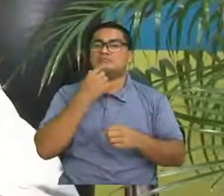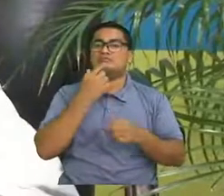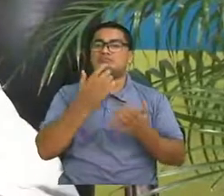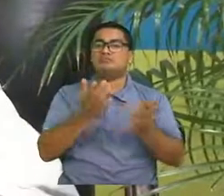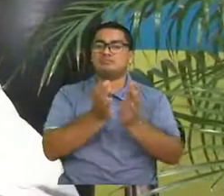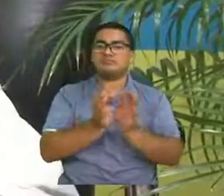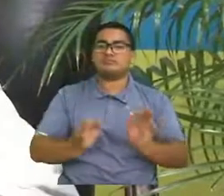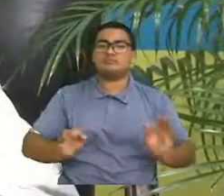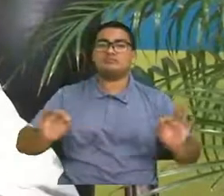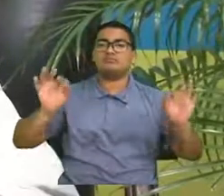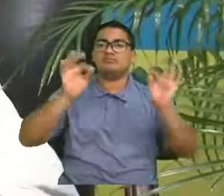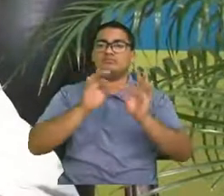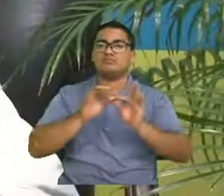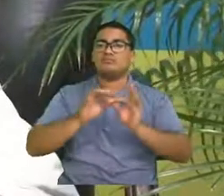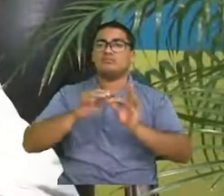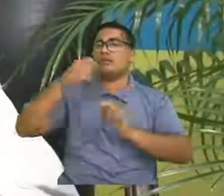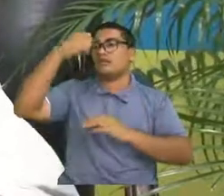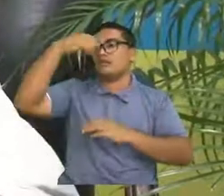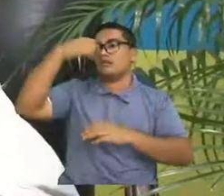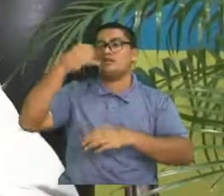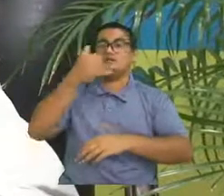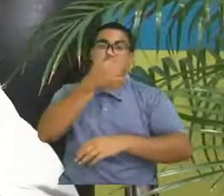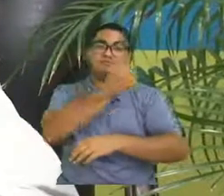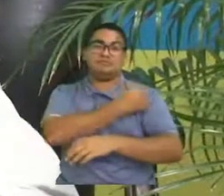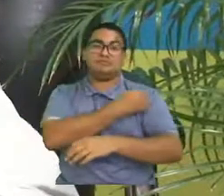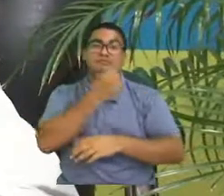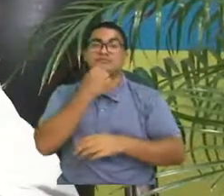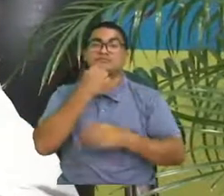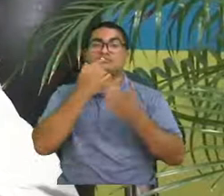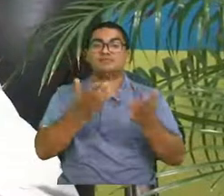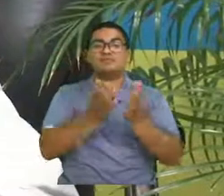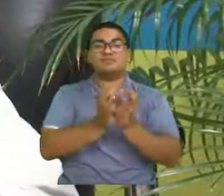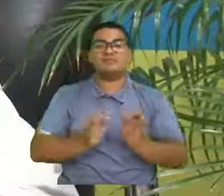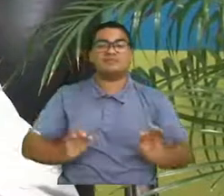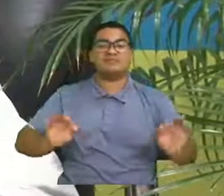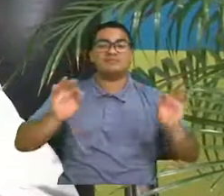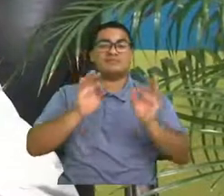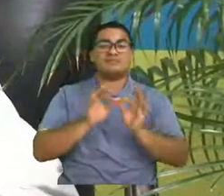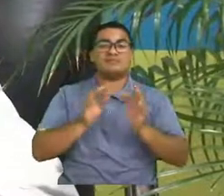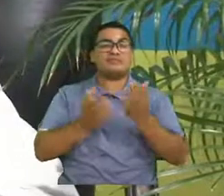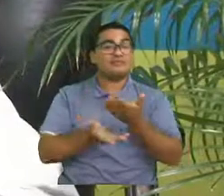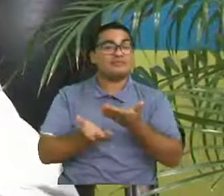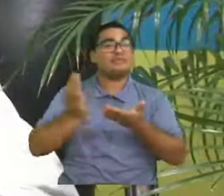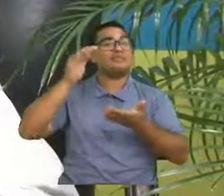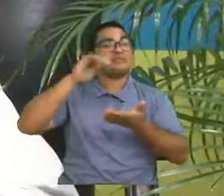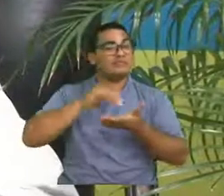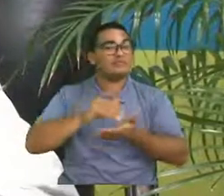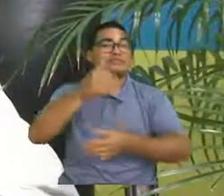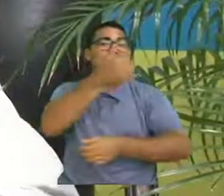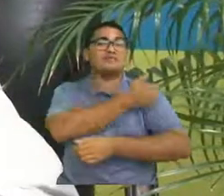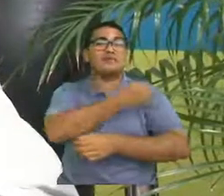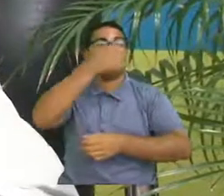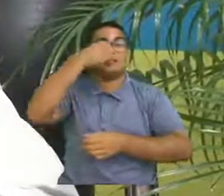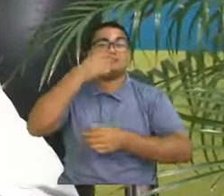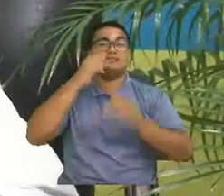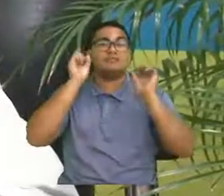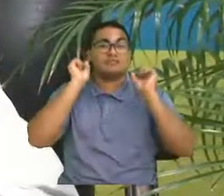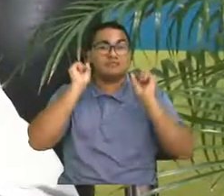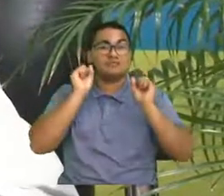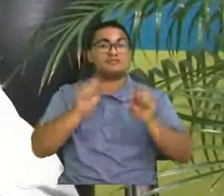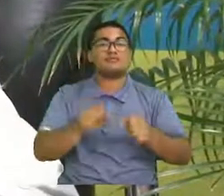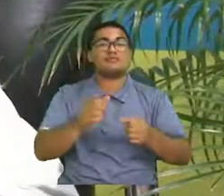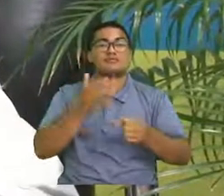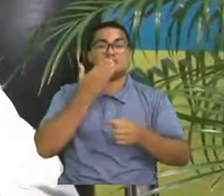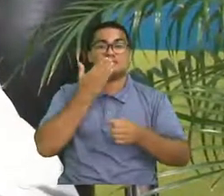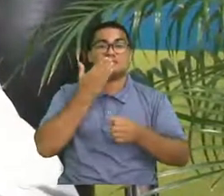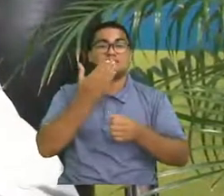importante repetir esta dosis, licenciada? ¿Cuál es la importancia de esa vacuna y qué se ha logrado